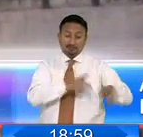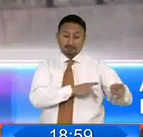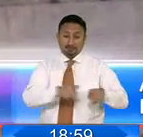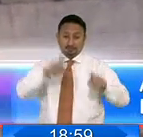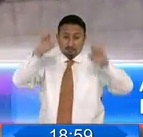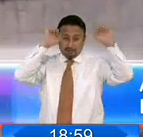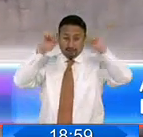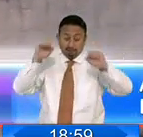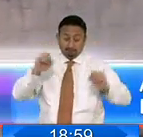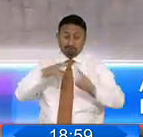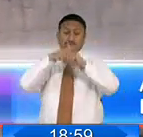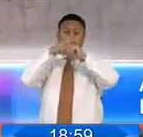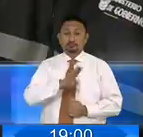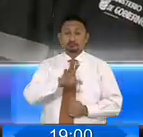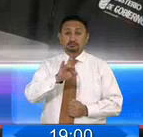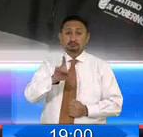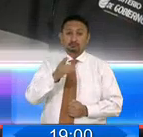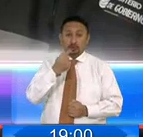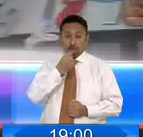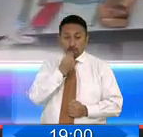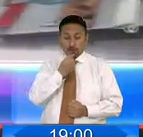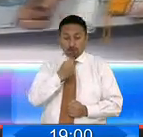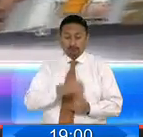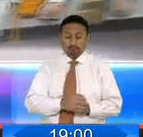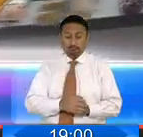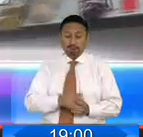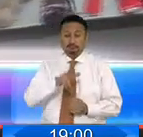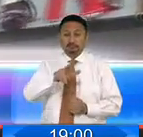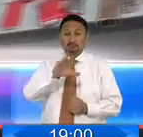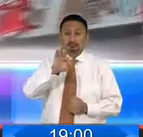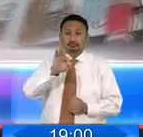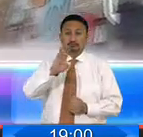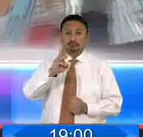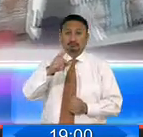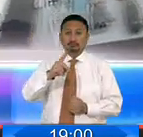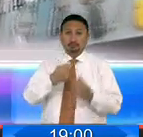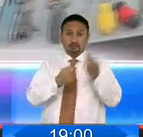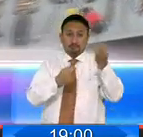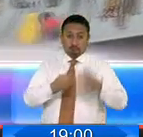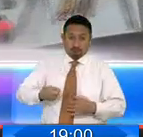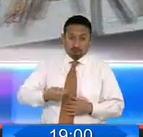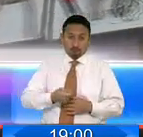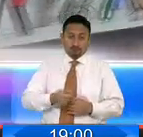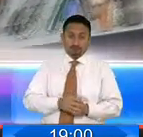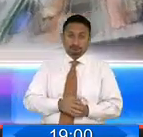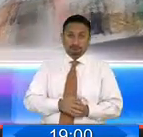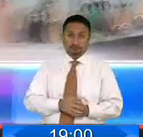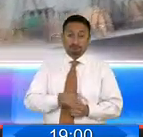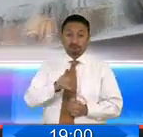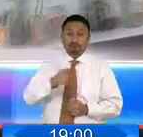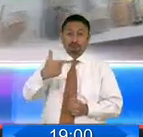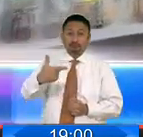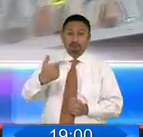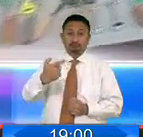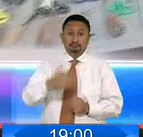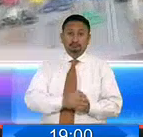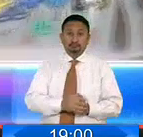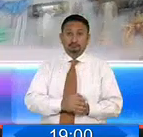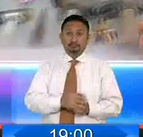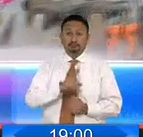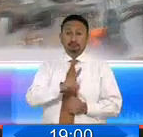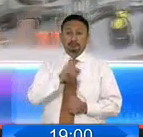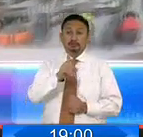sorpresa que evitó enfrentamientos artesanales 396 puntas de metal una pistola de silicona 21